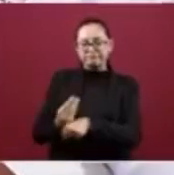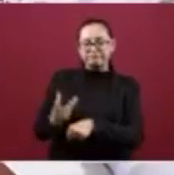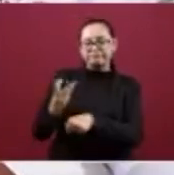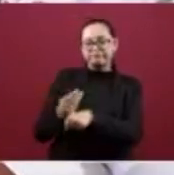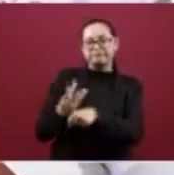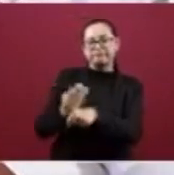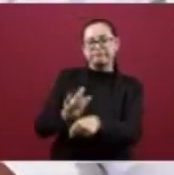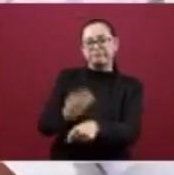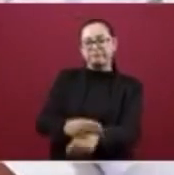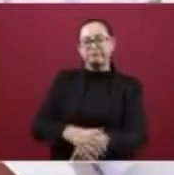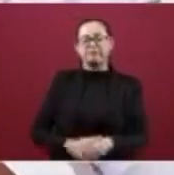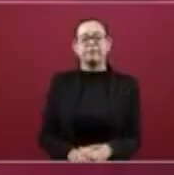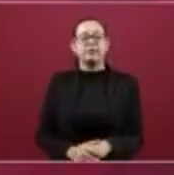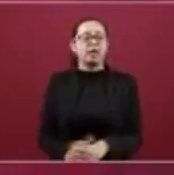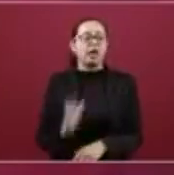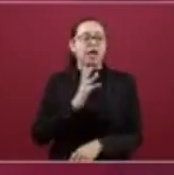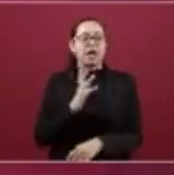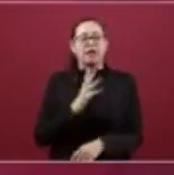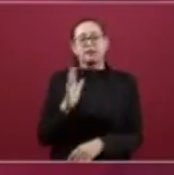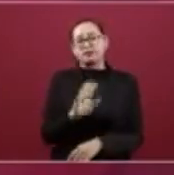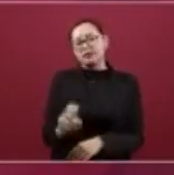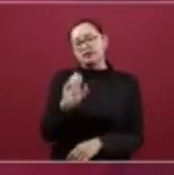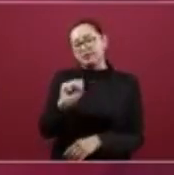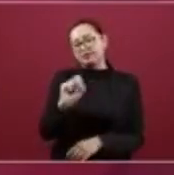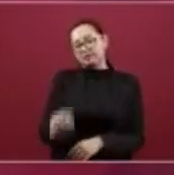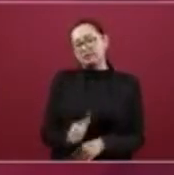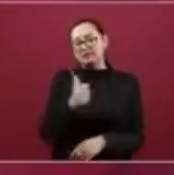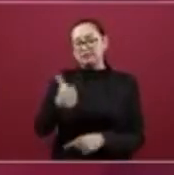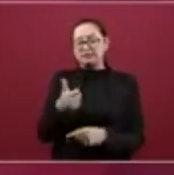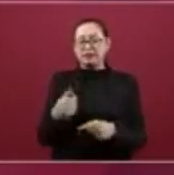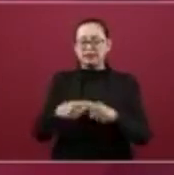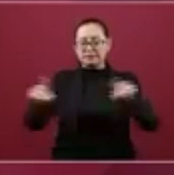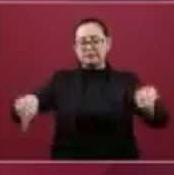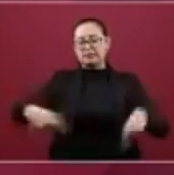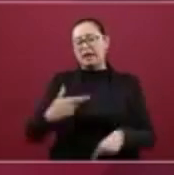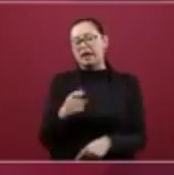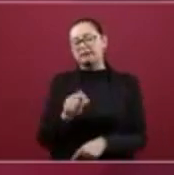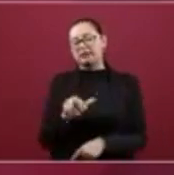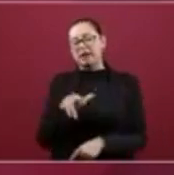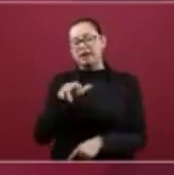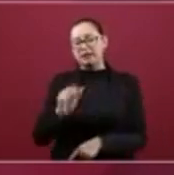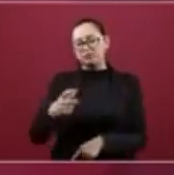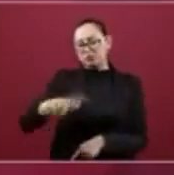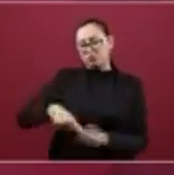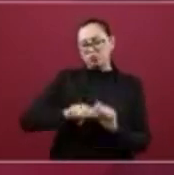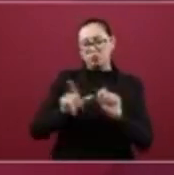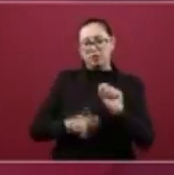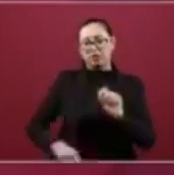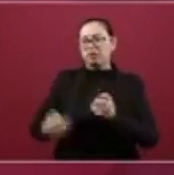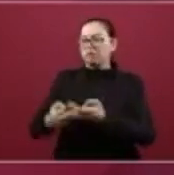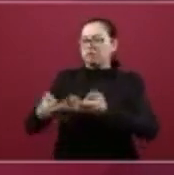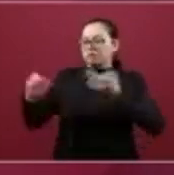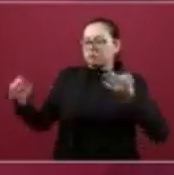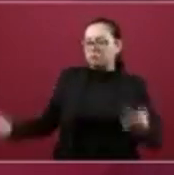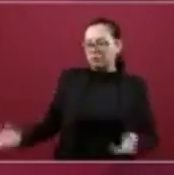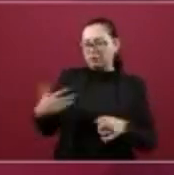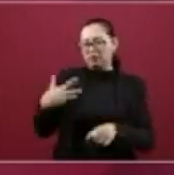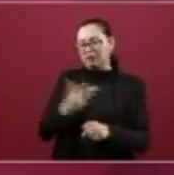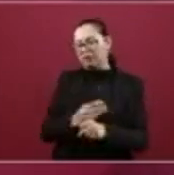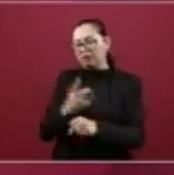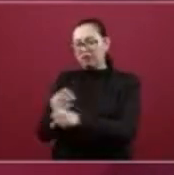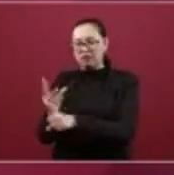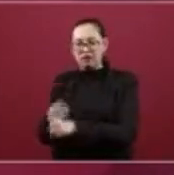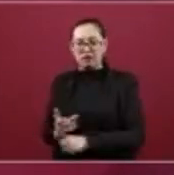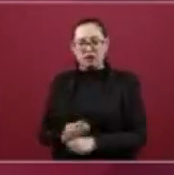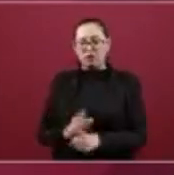Se tienen 566 hectáreas de terreno, que es propiedad federal. Ya se está trabajando en el acondicionamiento del